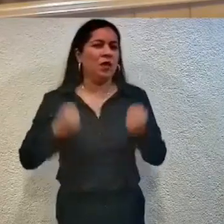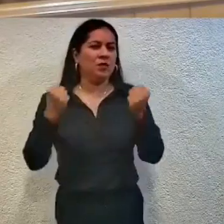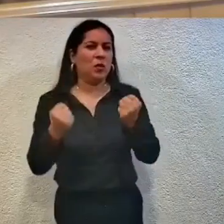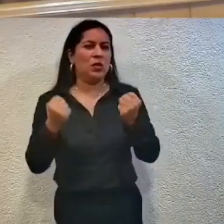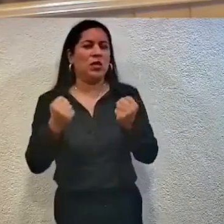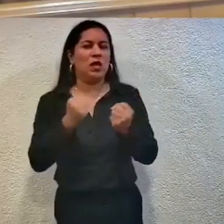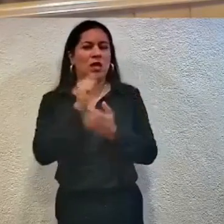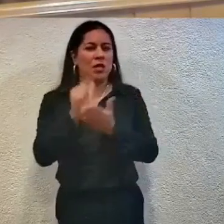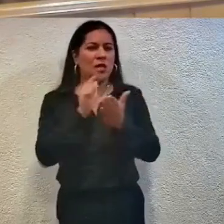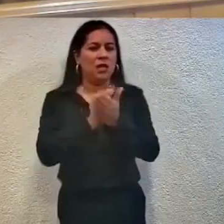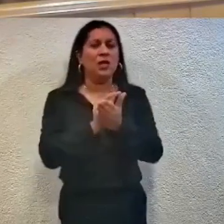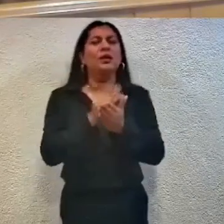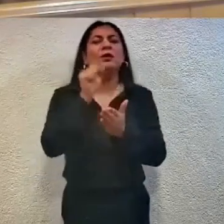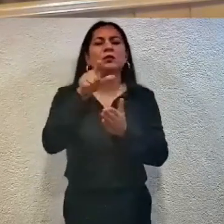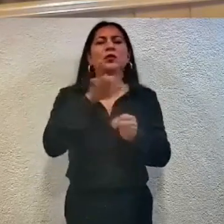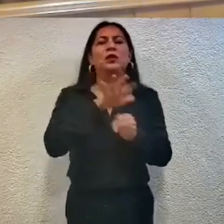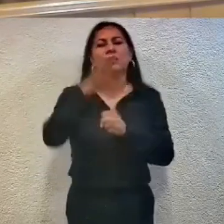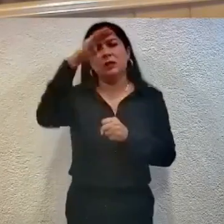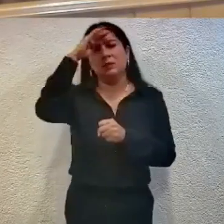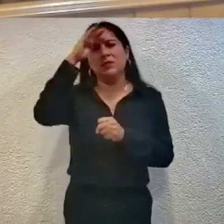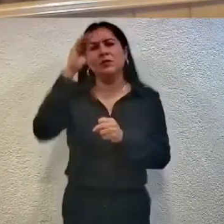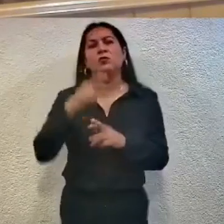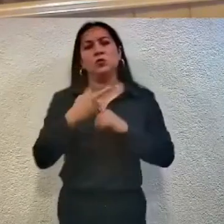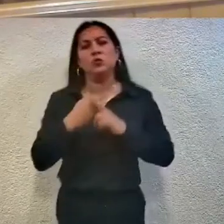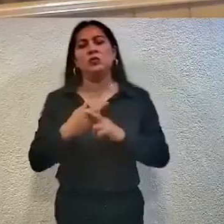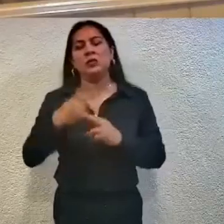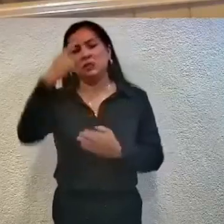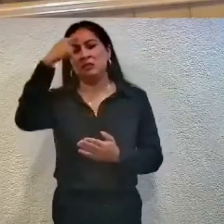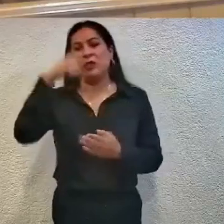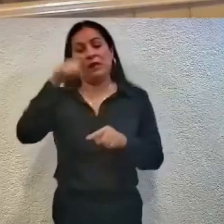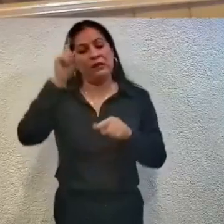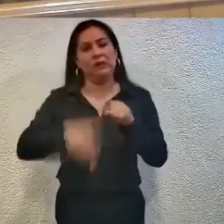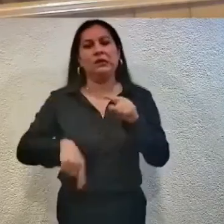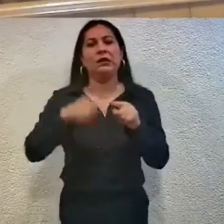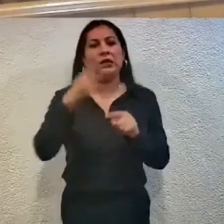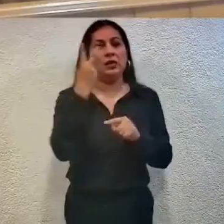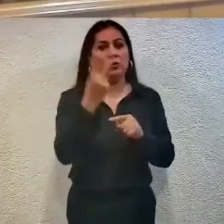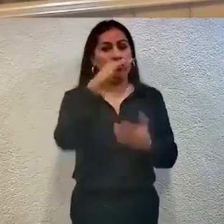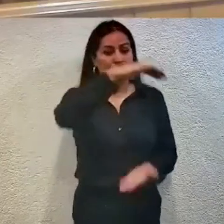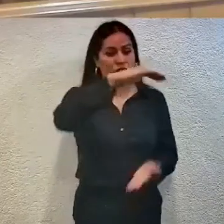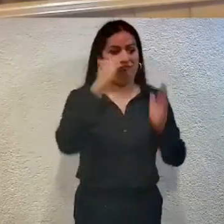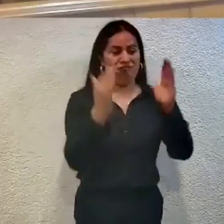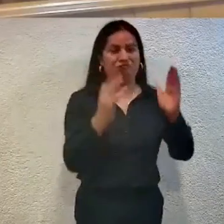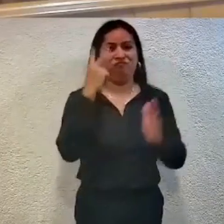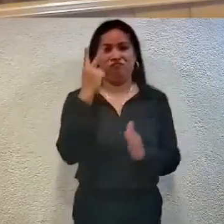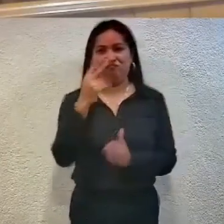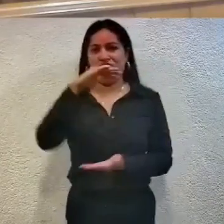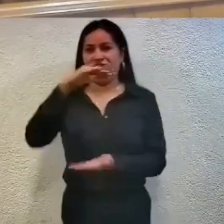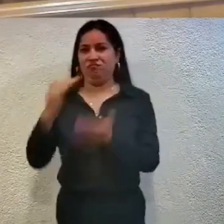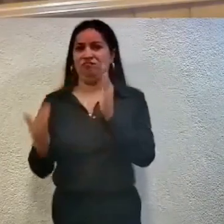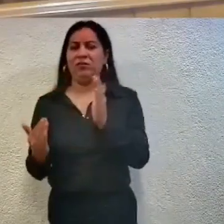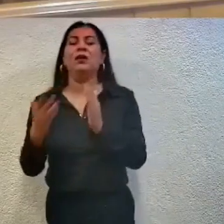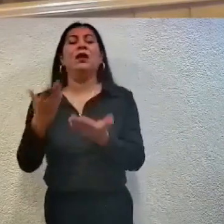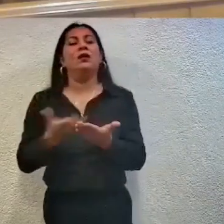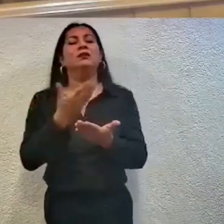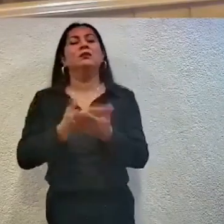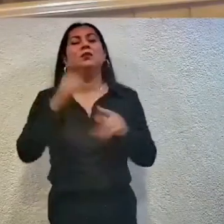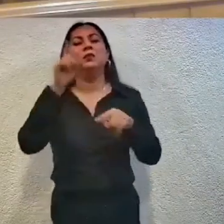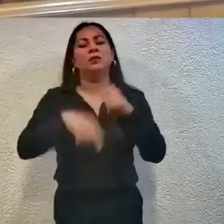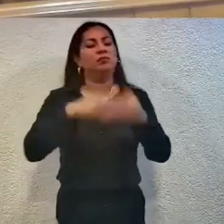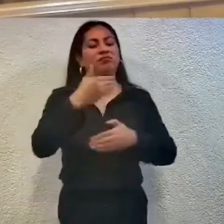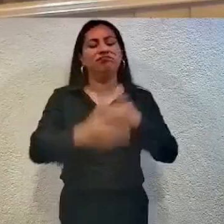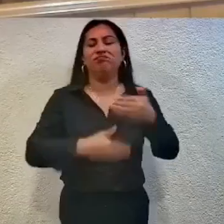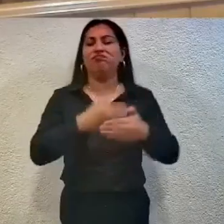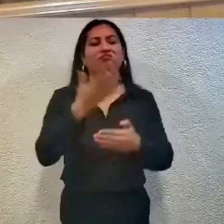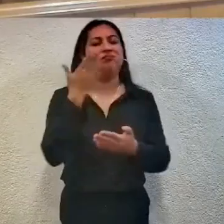certeza, las cuales se consideran suficientes para declarar la nulidad de ambas casillas. A su vez, se propone declarar improcedente